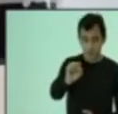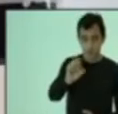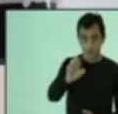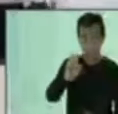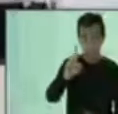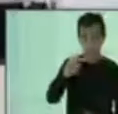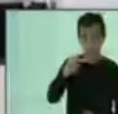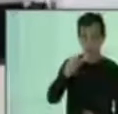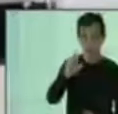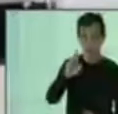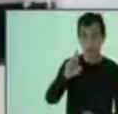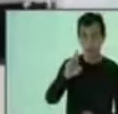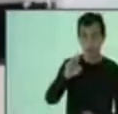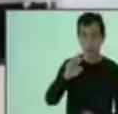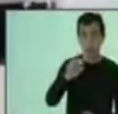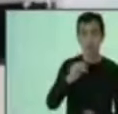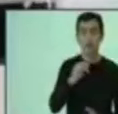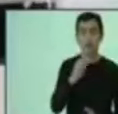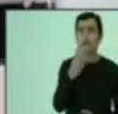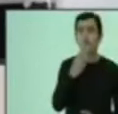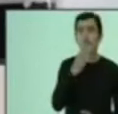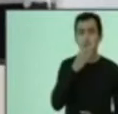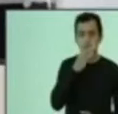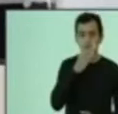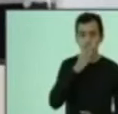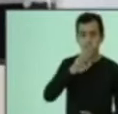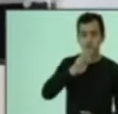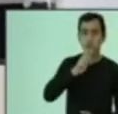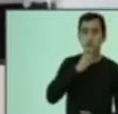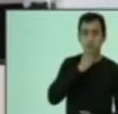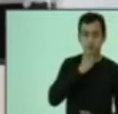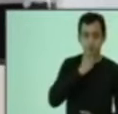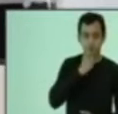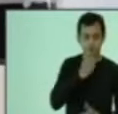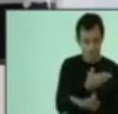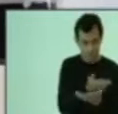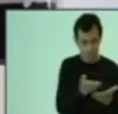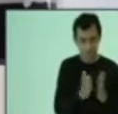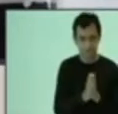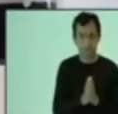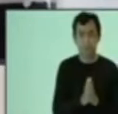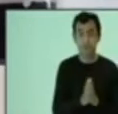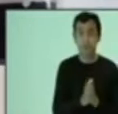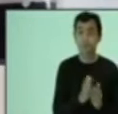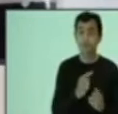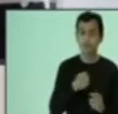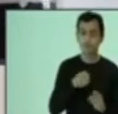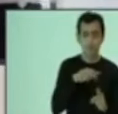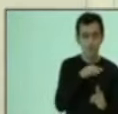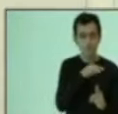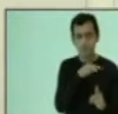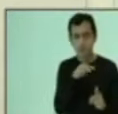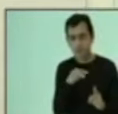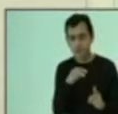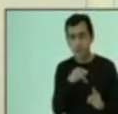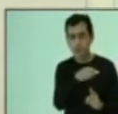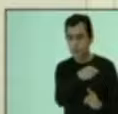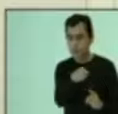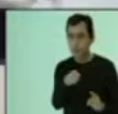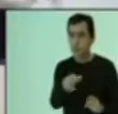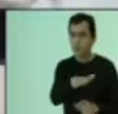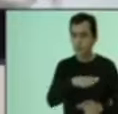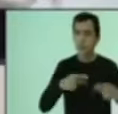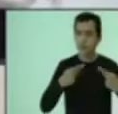Edgar Israel Dimas Medina. Cuenta con 2 minutos y medio. Adelante, por favor. Nuestra misión es mejorar la calidad de vida de las